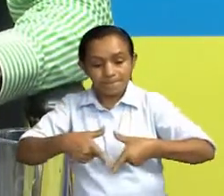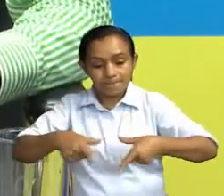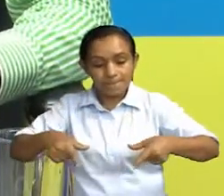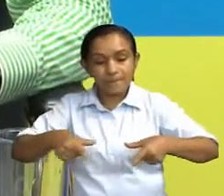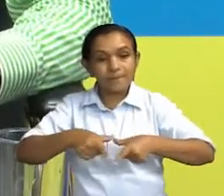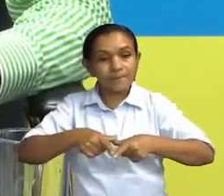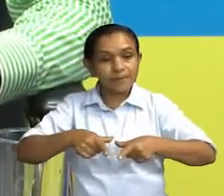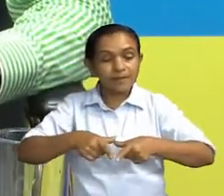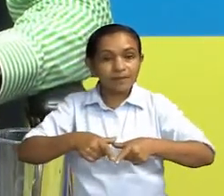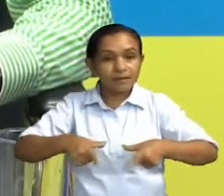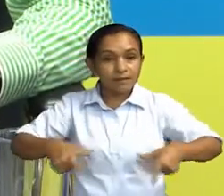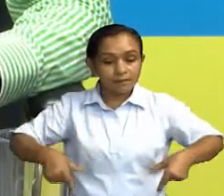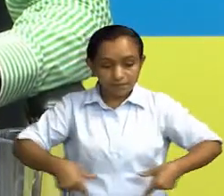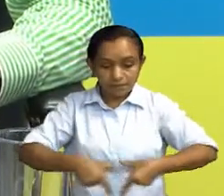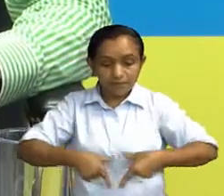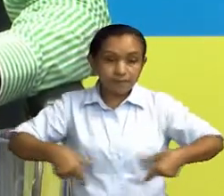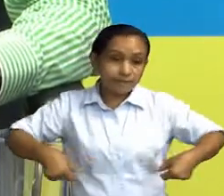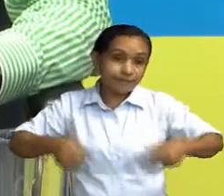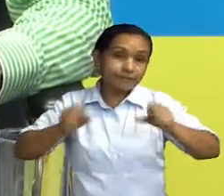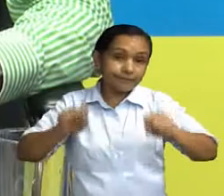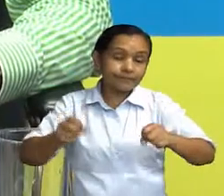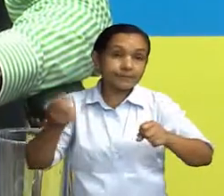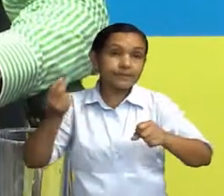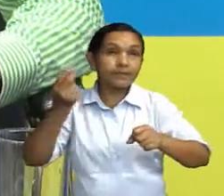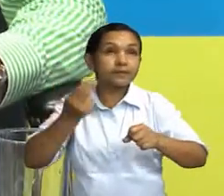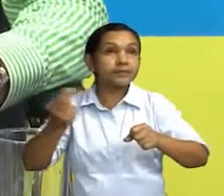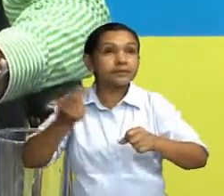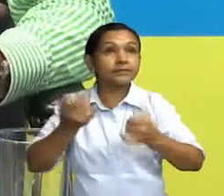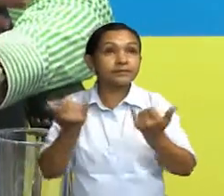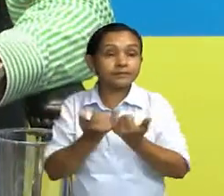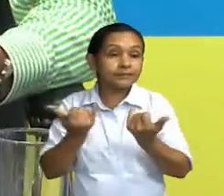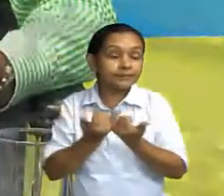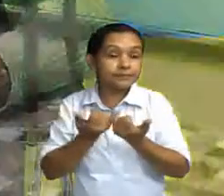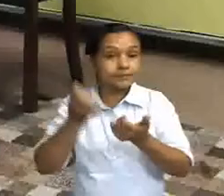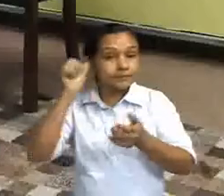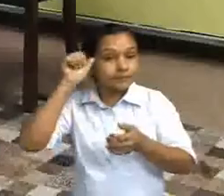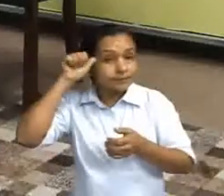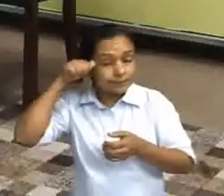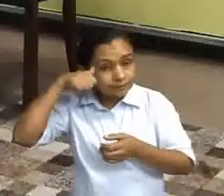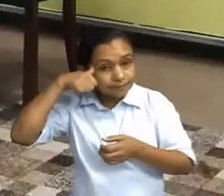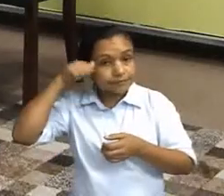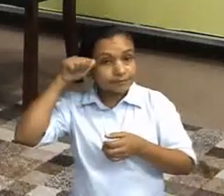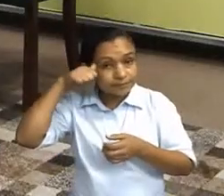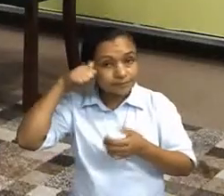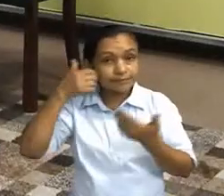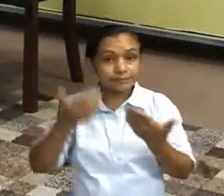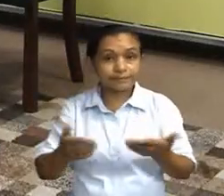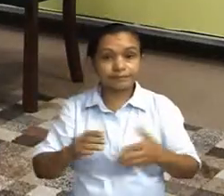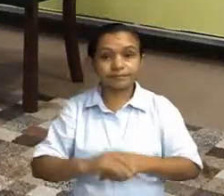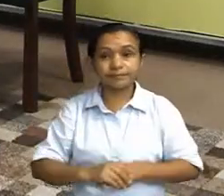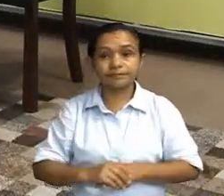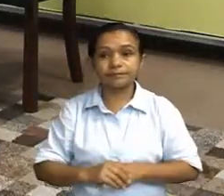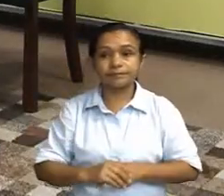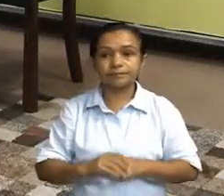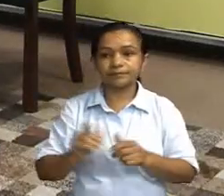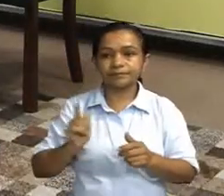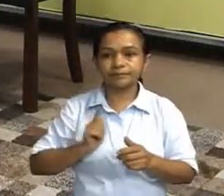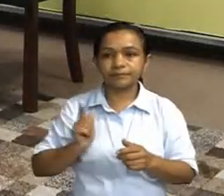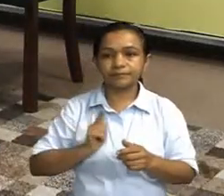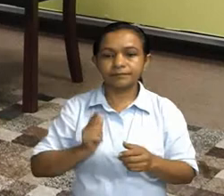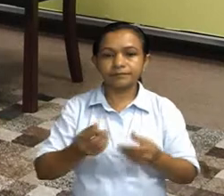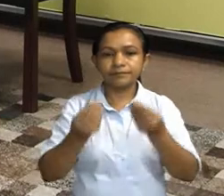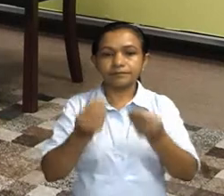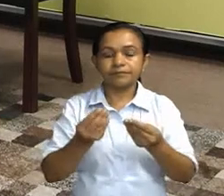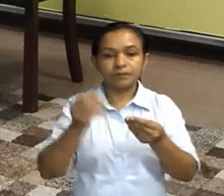sirve para al momento de la orina, ¿no? Que no pase. Cuando tienen acumulado por